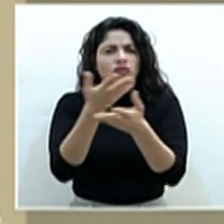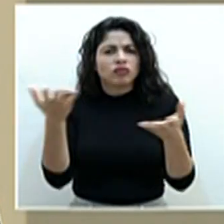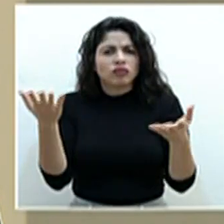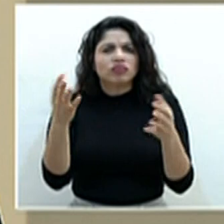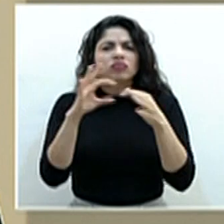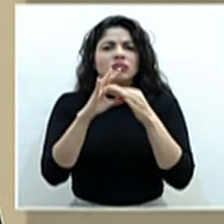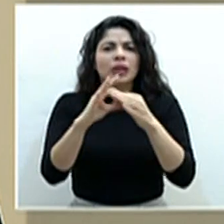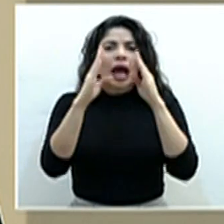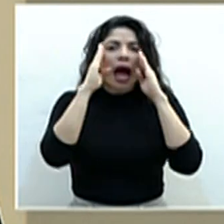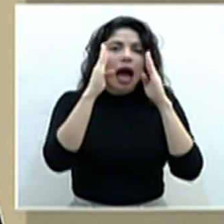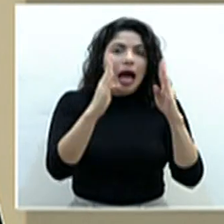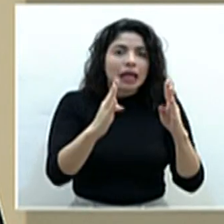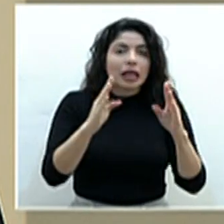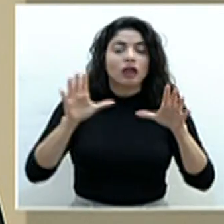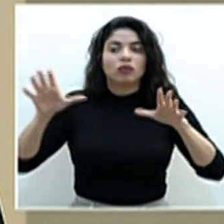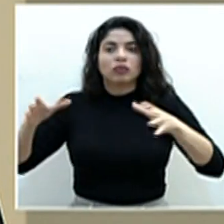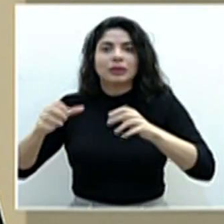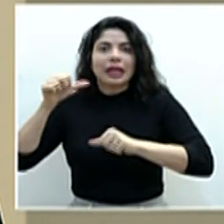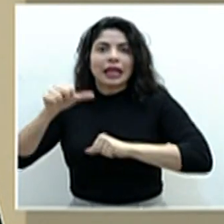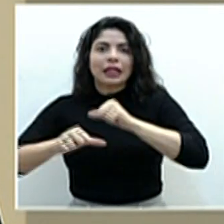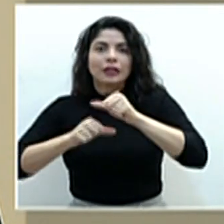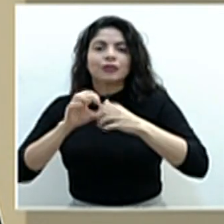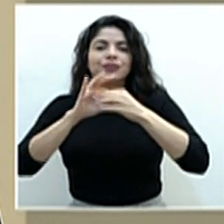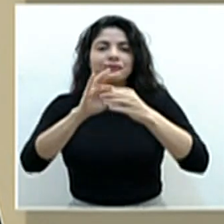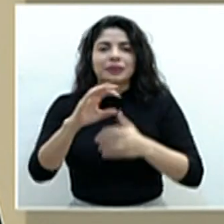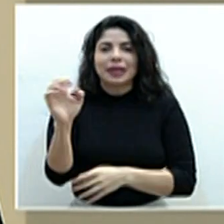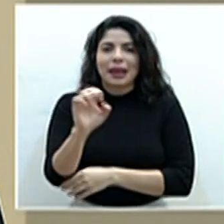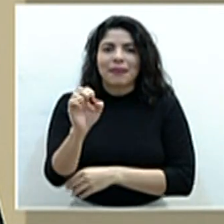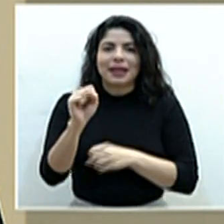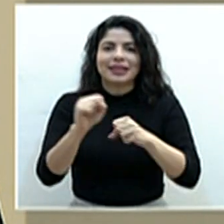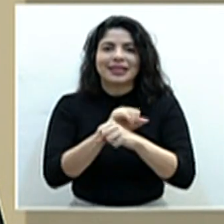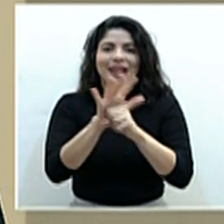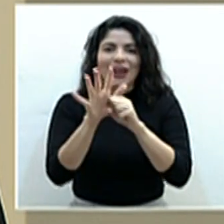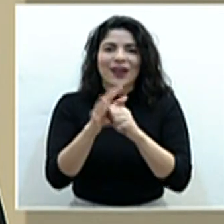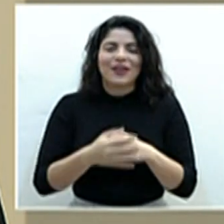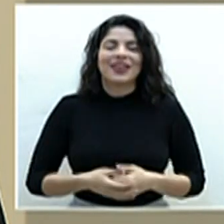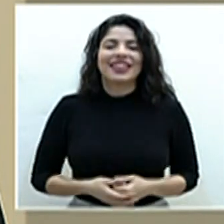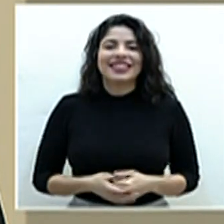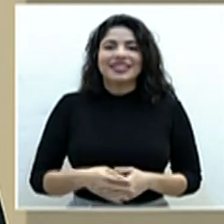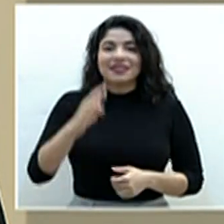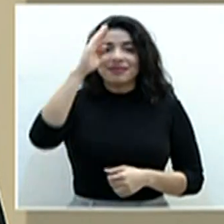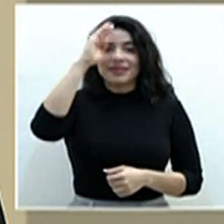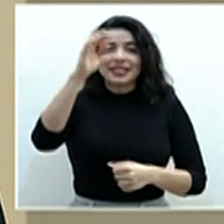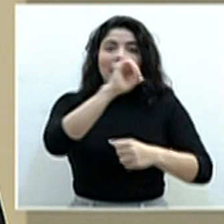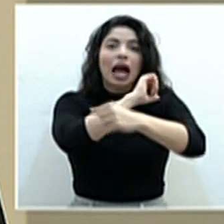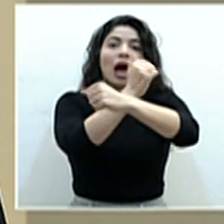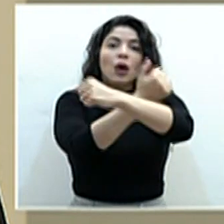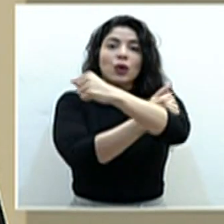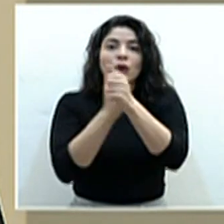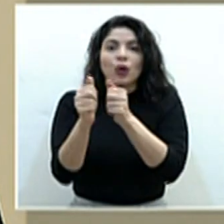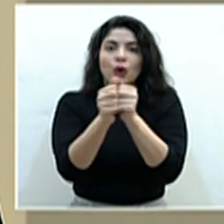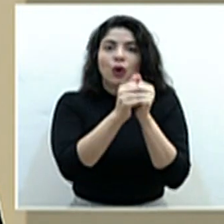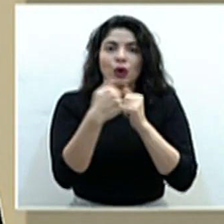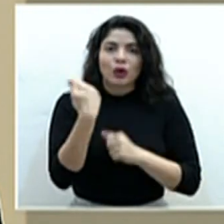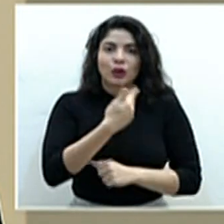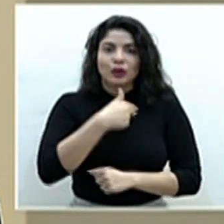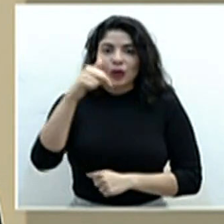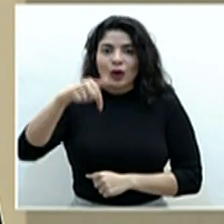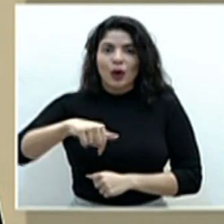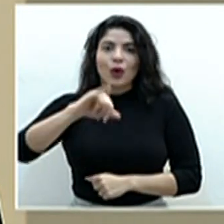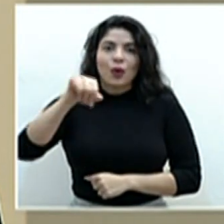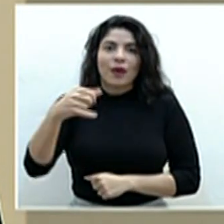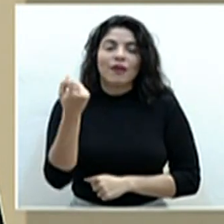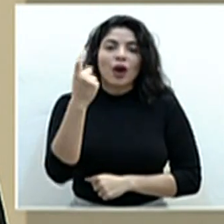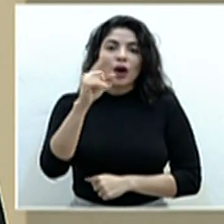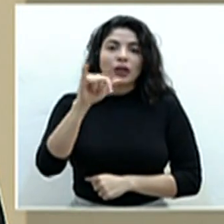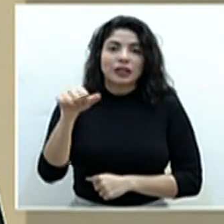de la atención y esfuerzos conjuntos para enfrentar la emergencia por el COVID-19. Saludamos a las autoridades que nos acompañan este jueves